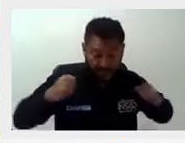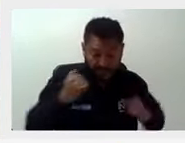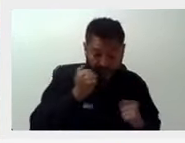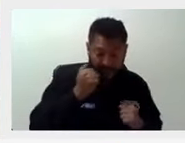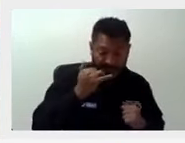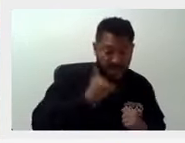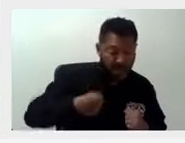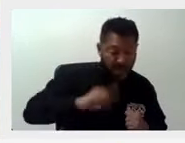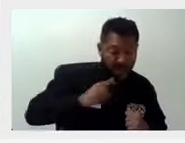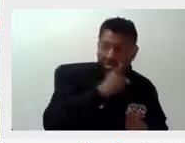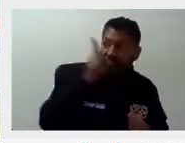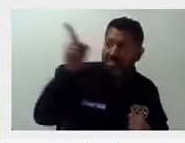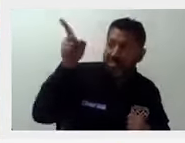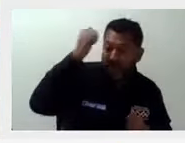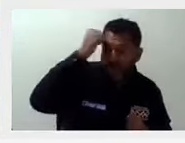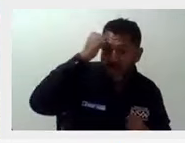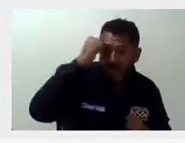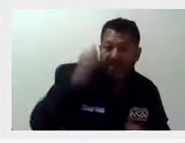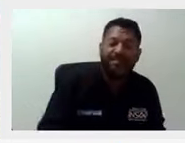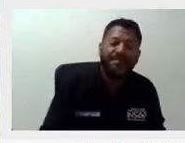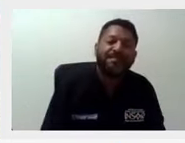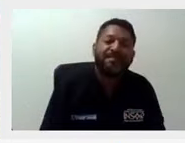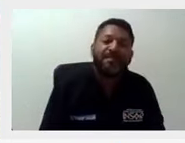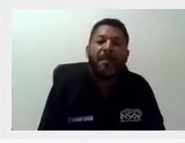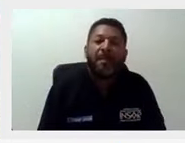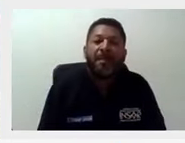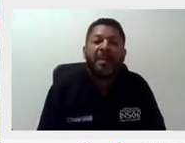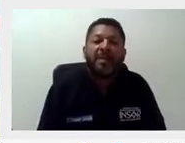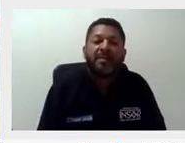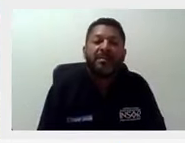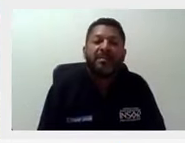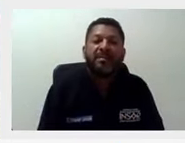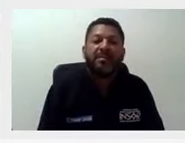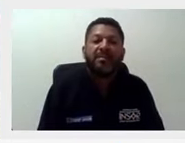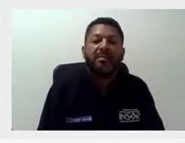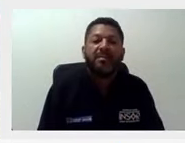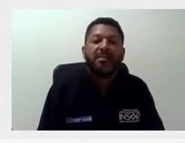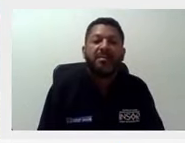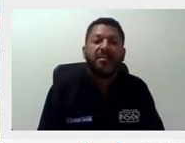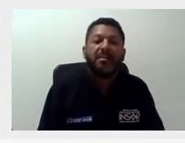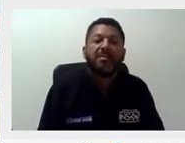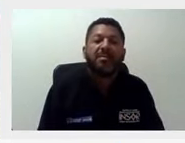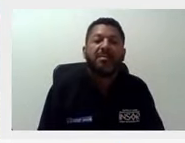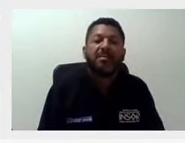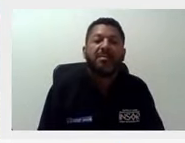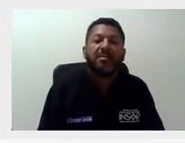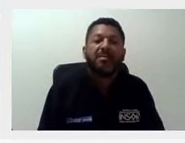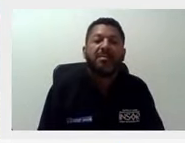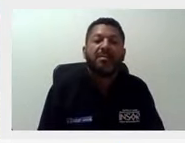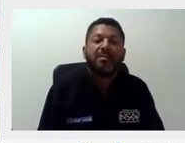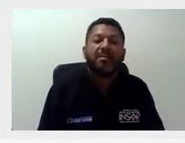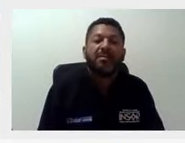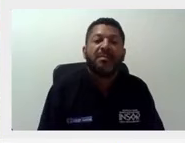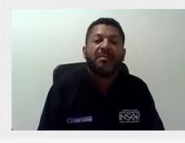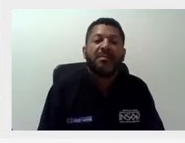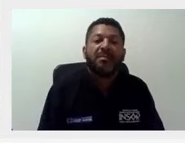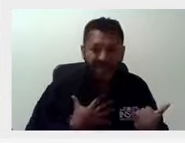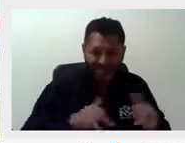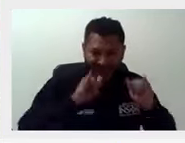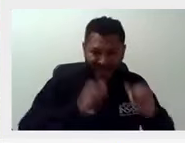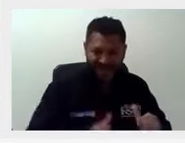creo que esta oportunidad de cuarentena, yo creo que es la oportunidad para que dejemos capacidad instalada en las